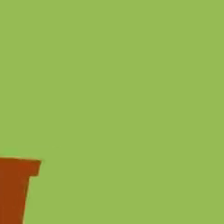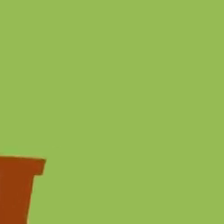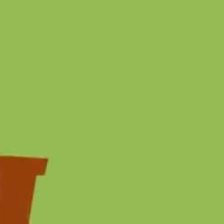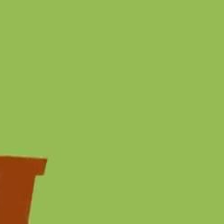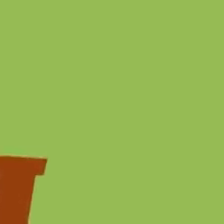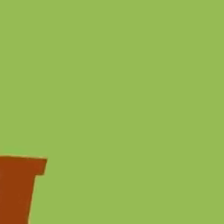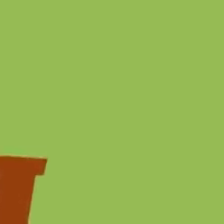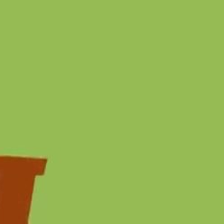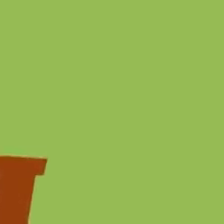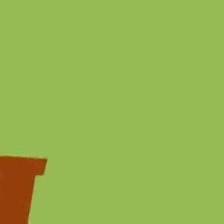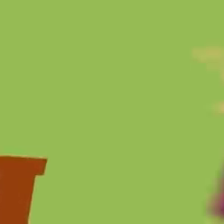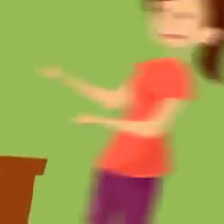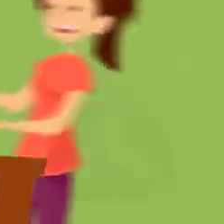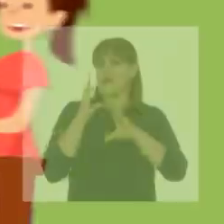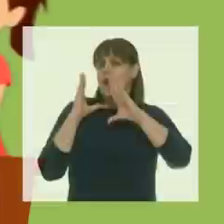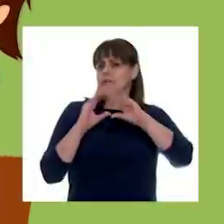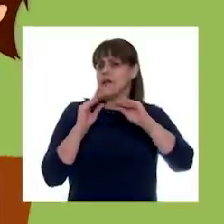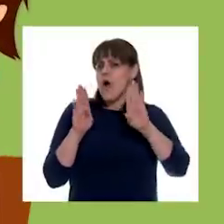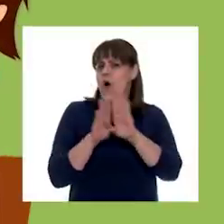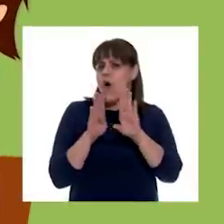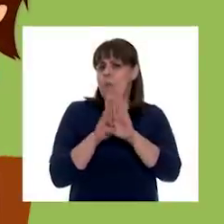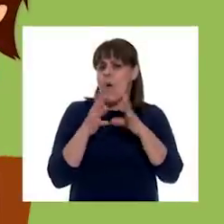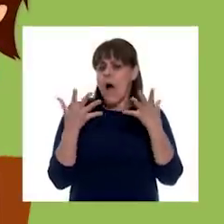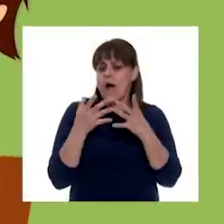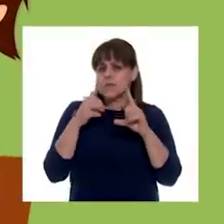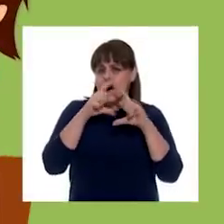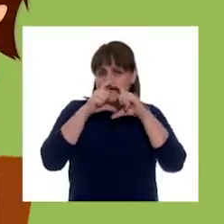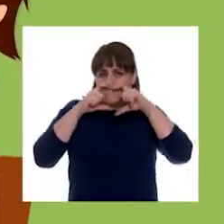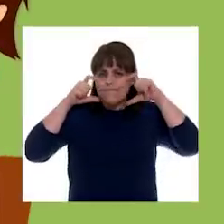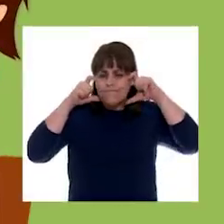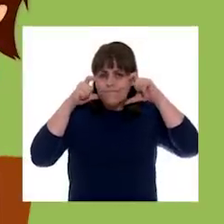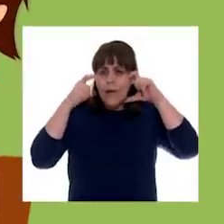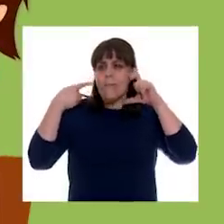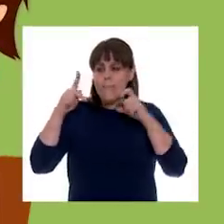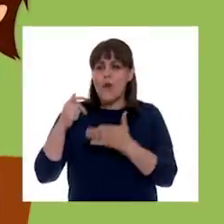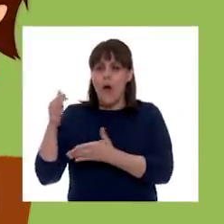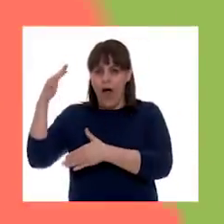Te enseñaremos cómo armar un cubrebocas con ayuda de un adulto.